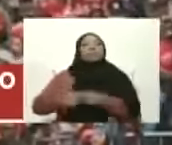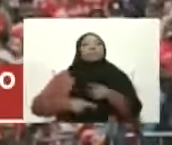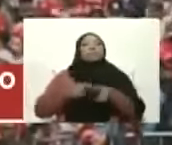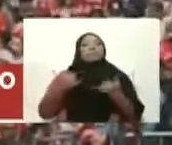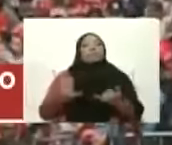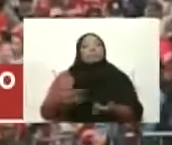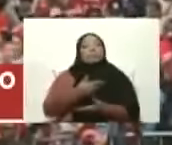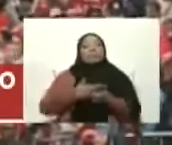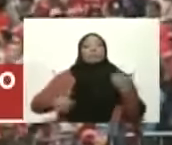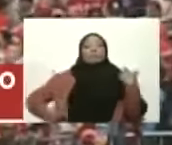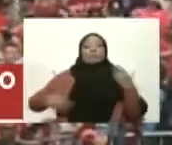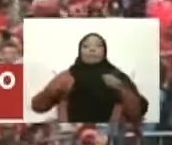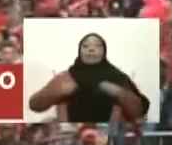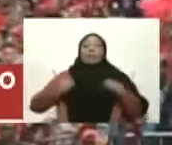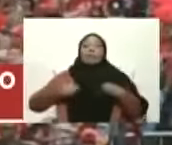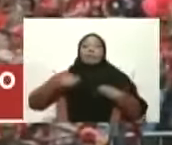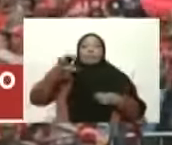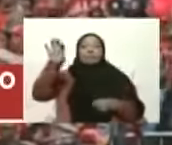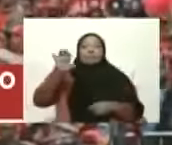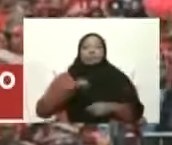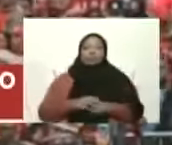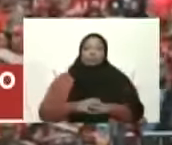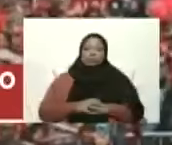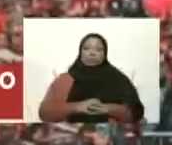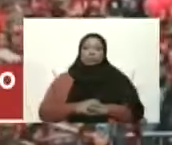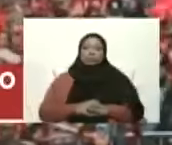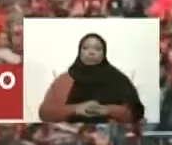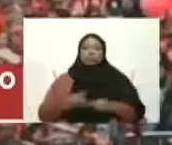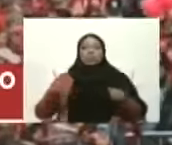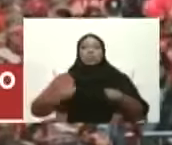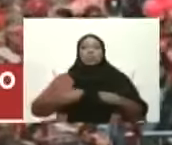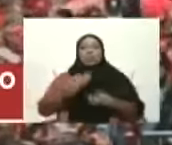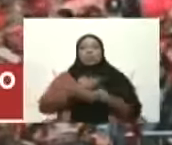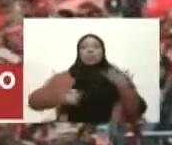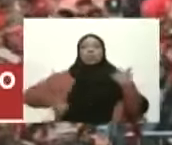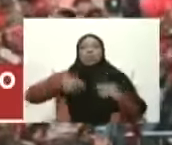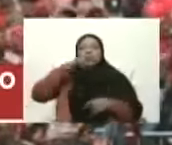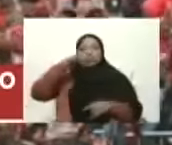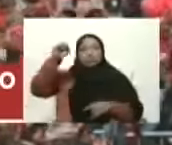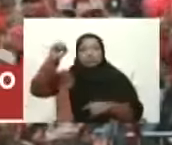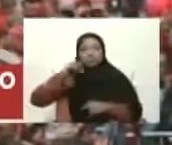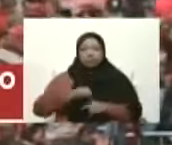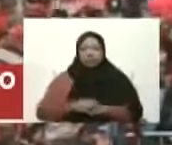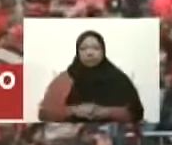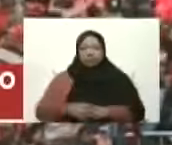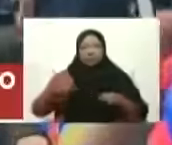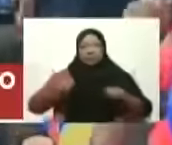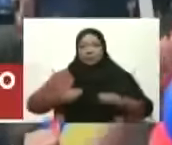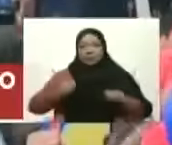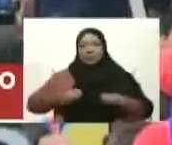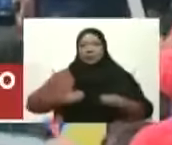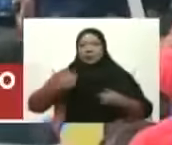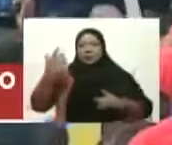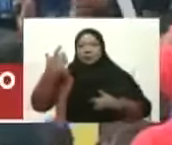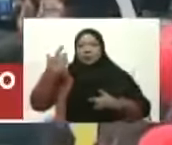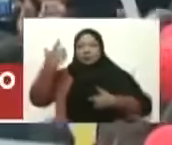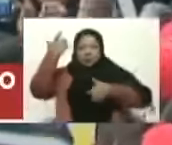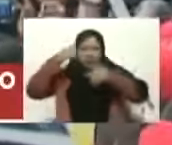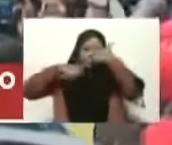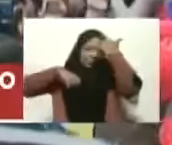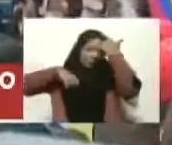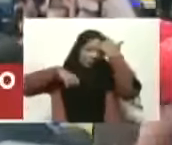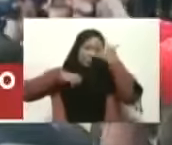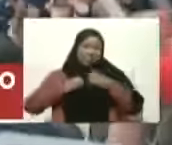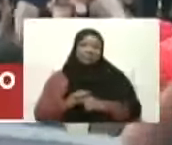Moros. ¡Viva la patria! ¡Viva, ¡viva Nicolás! ¡Viva! ¡Que viva nuestro comandante eterno,